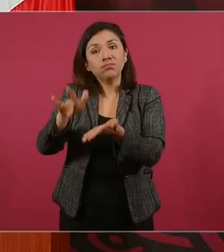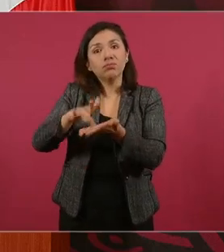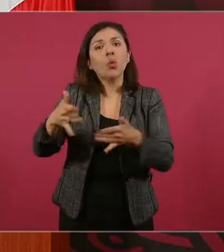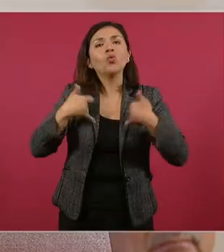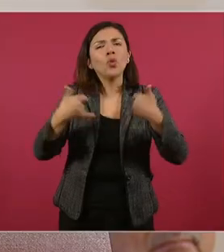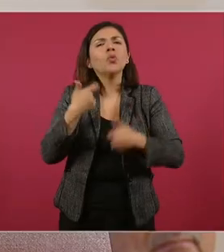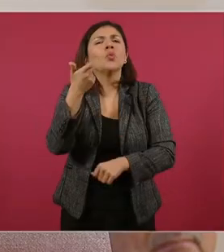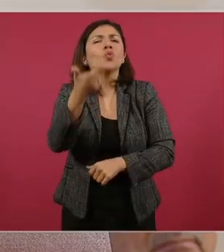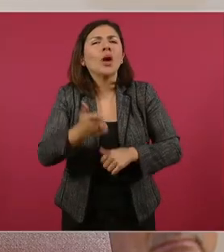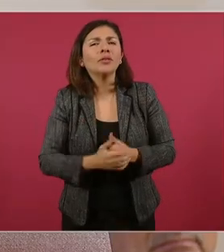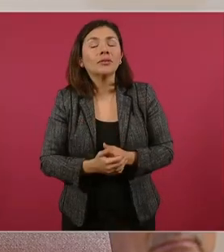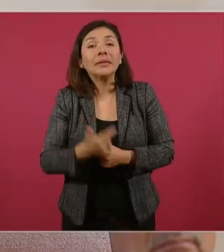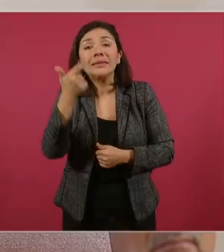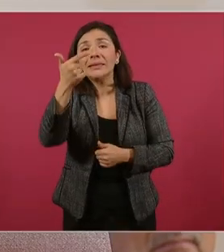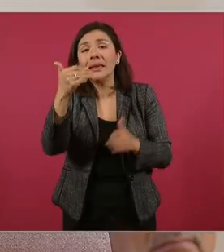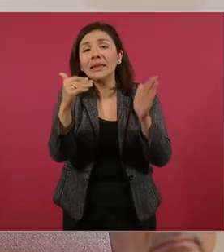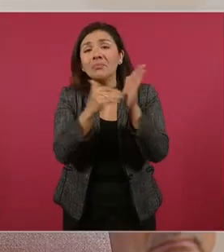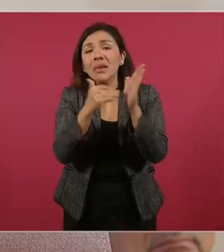7,000,000,000.